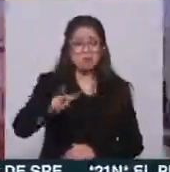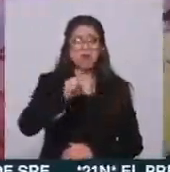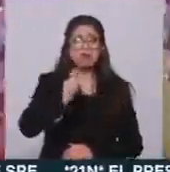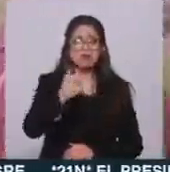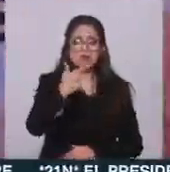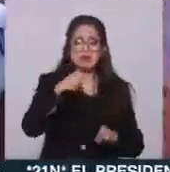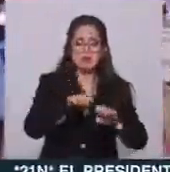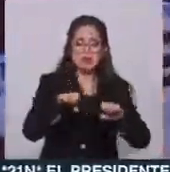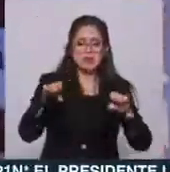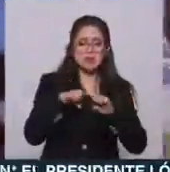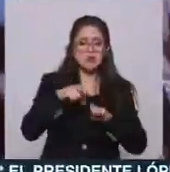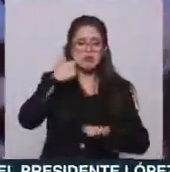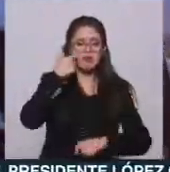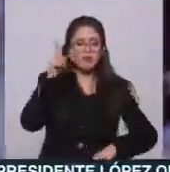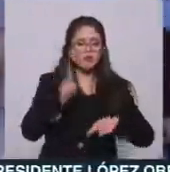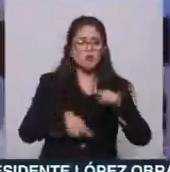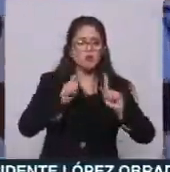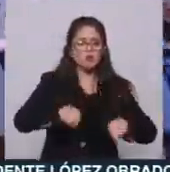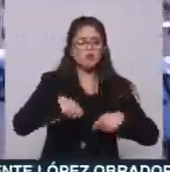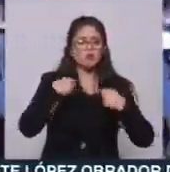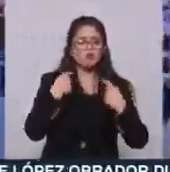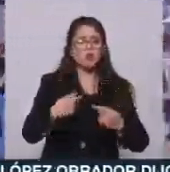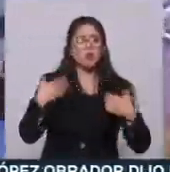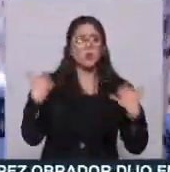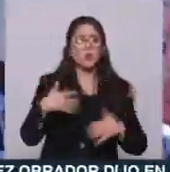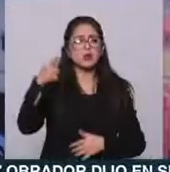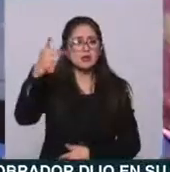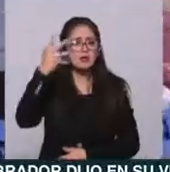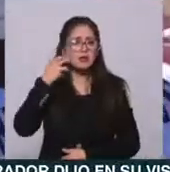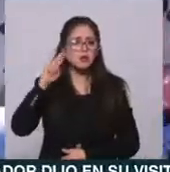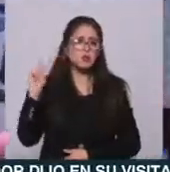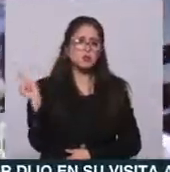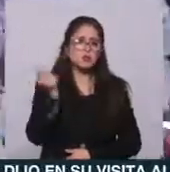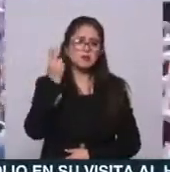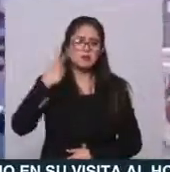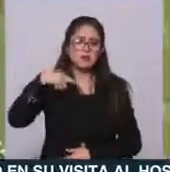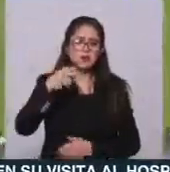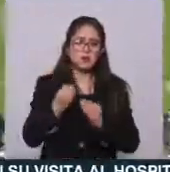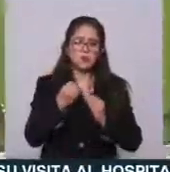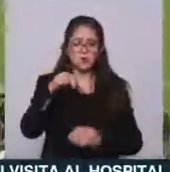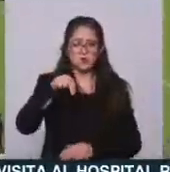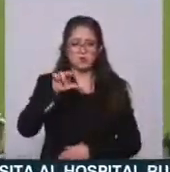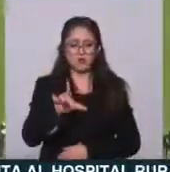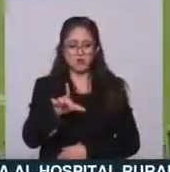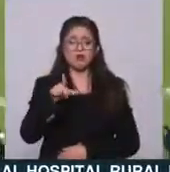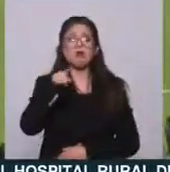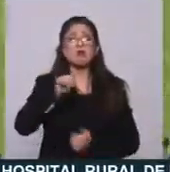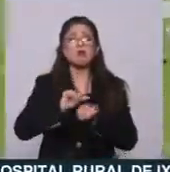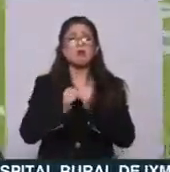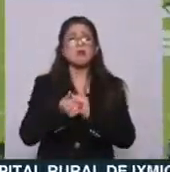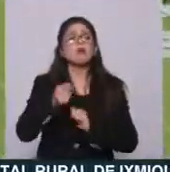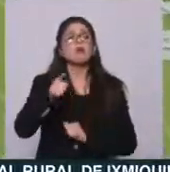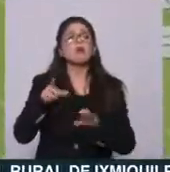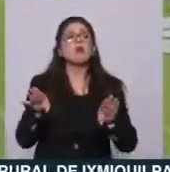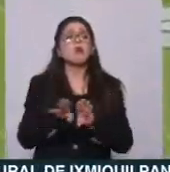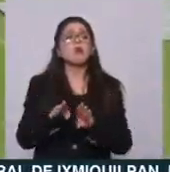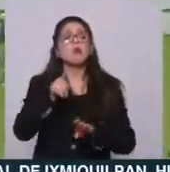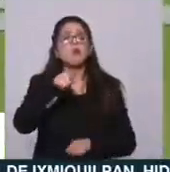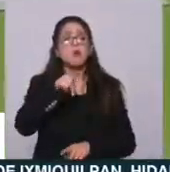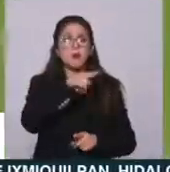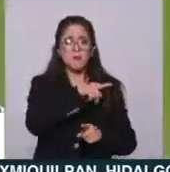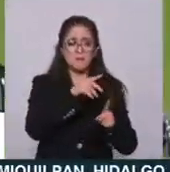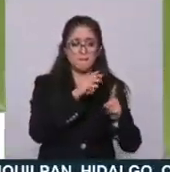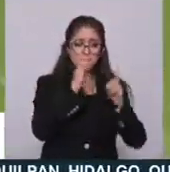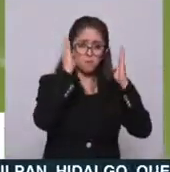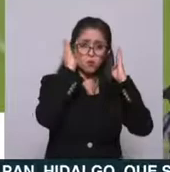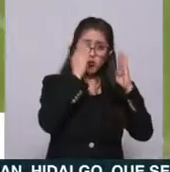equipos buscarán arrebatarle el título que actualmente ostentan los Tigres de la Universidad Autónoma de Nuevo León. La temporada dará inicio con el encuentro entre Burros